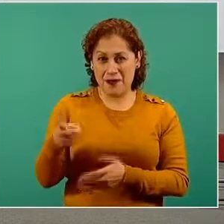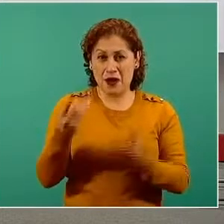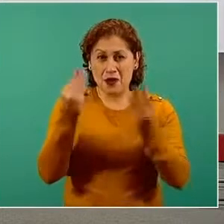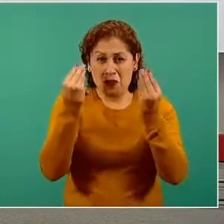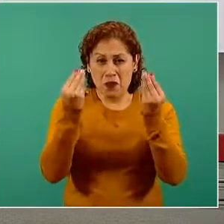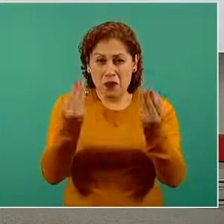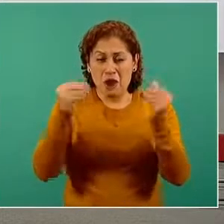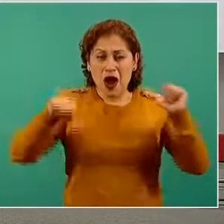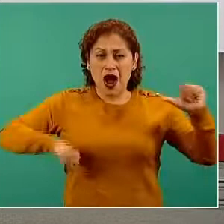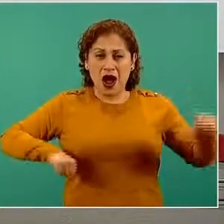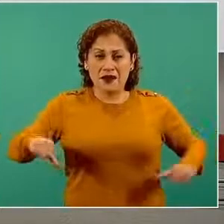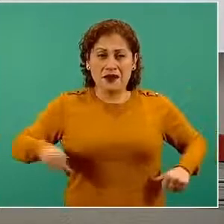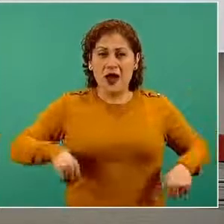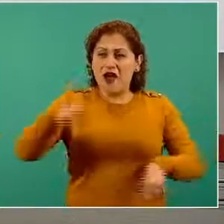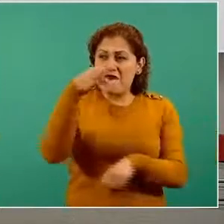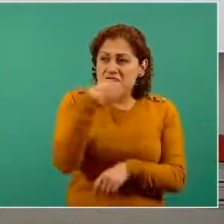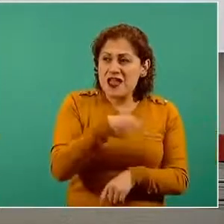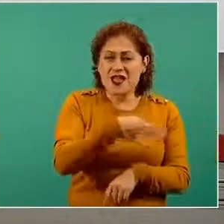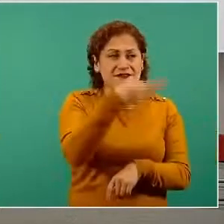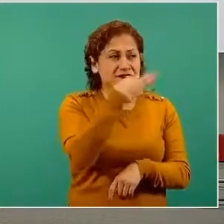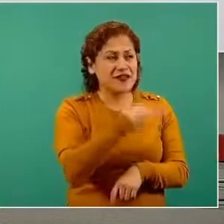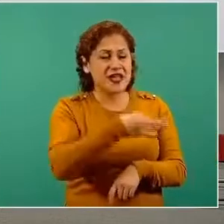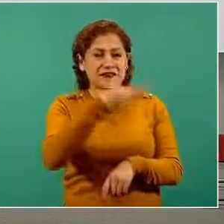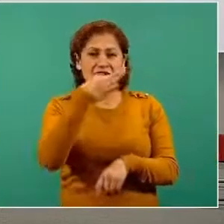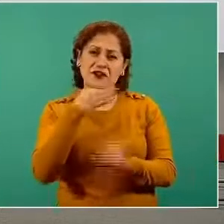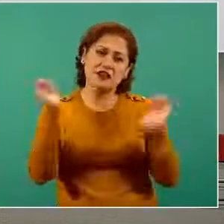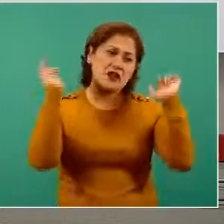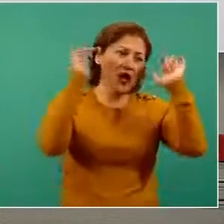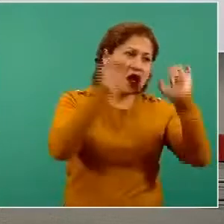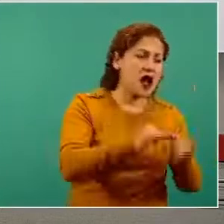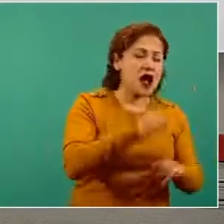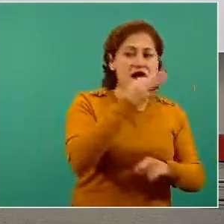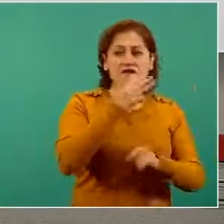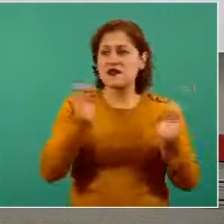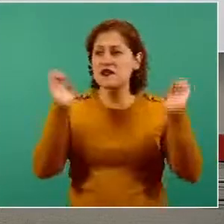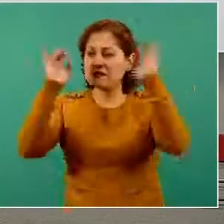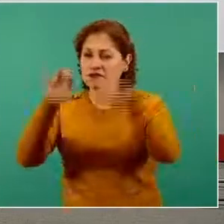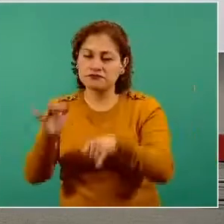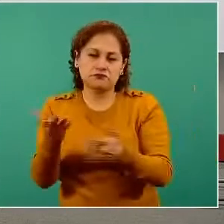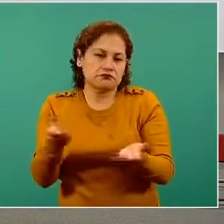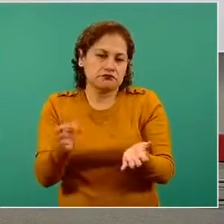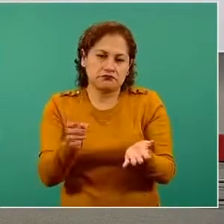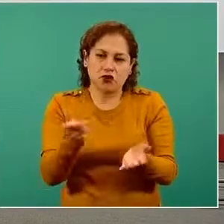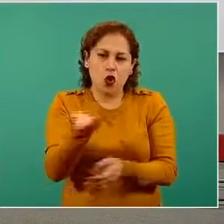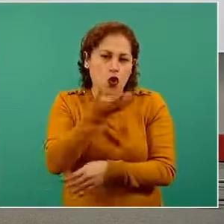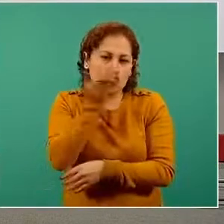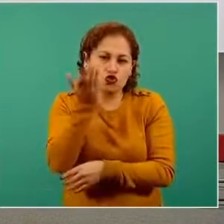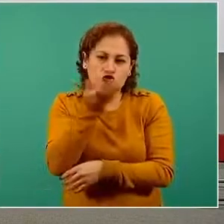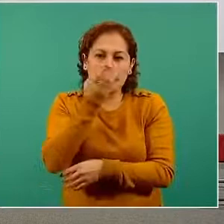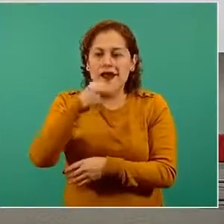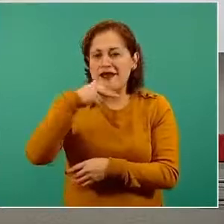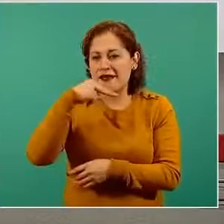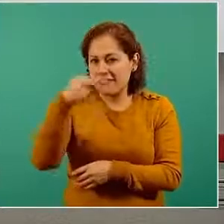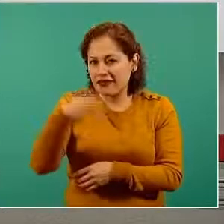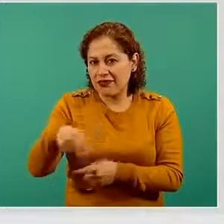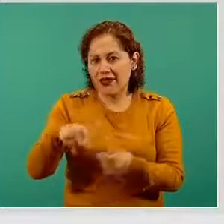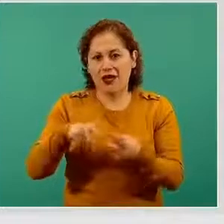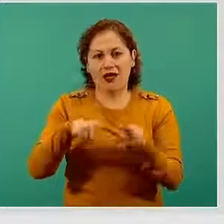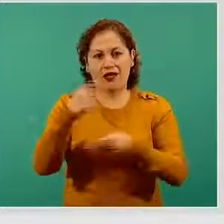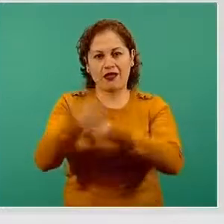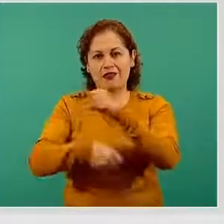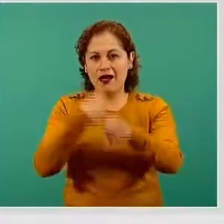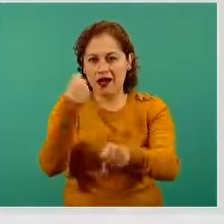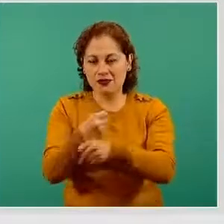obviamente, celebraciones, fiestas que se llevan a cabo por Navidad, Año Nuevo, Día de Reyes, etcétera, toda